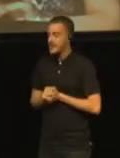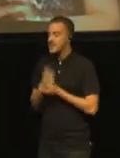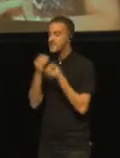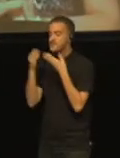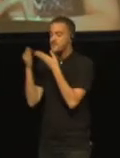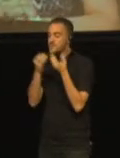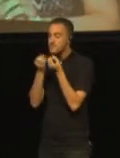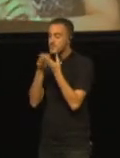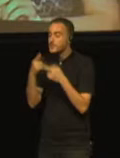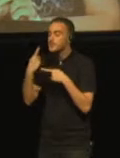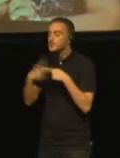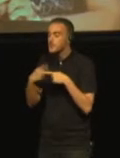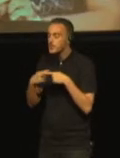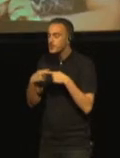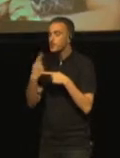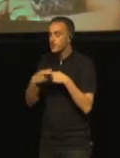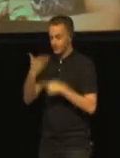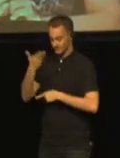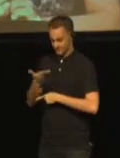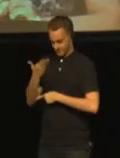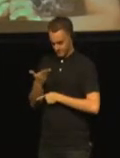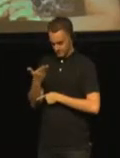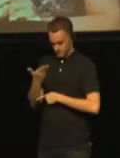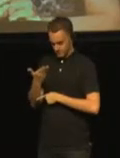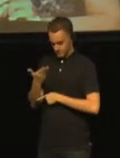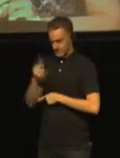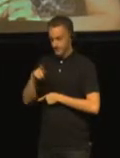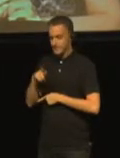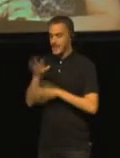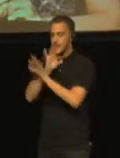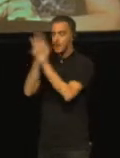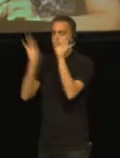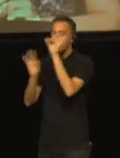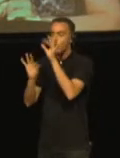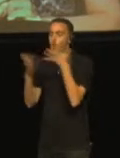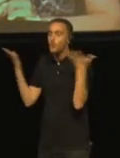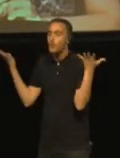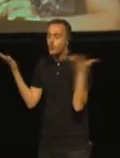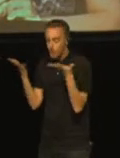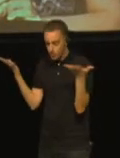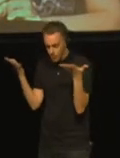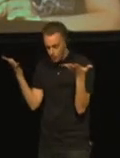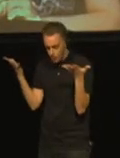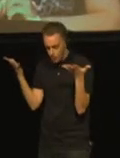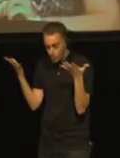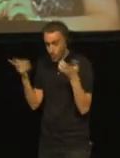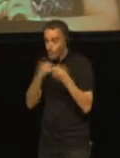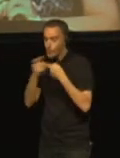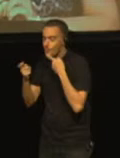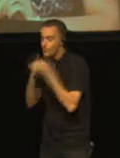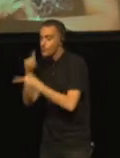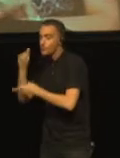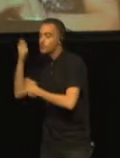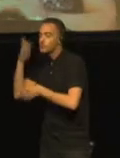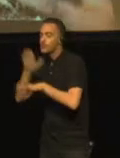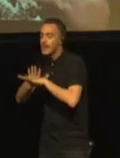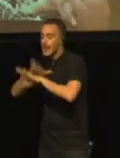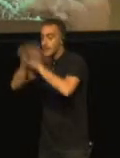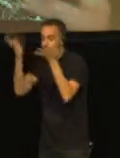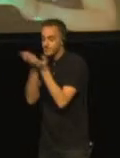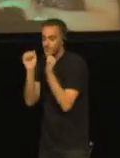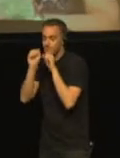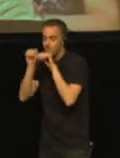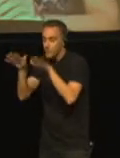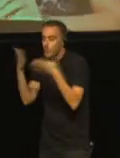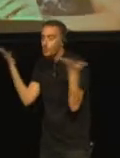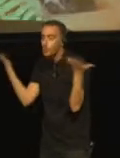importante. Y hemos hablado de los cómos. ¿Cómo logramos enviar un cuestionario a todo el mundo? Y ahora vamos a hablar de